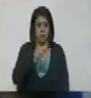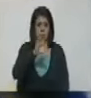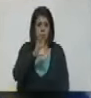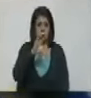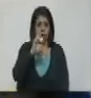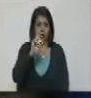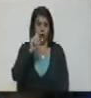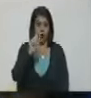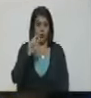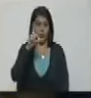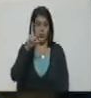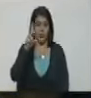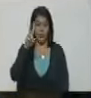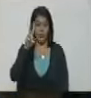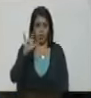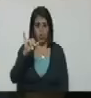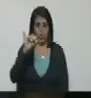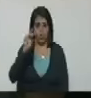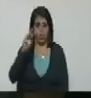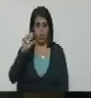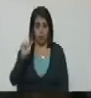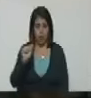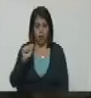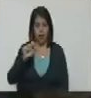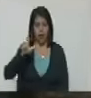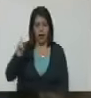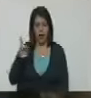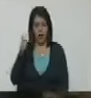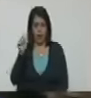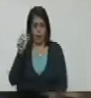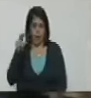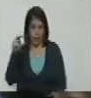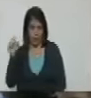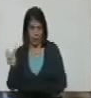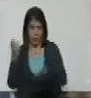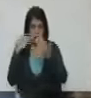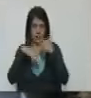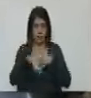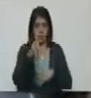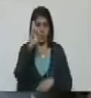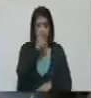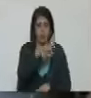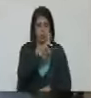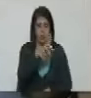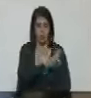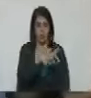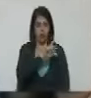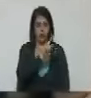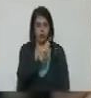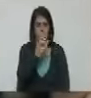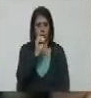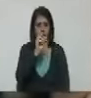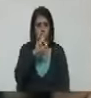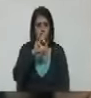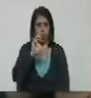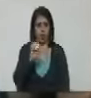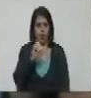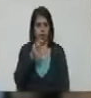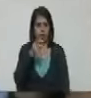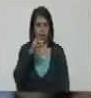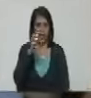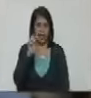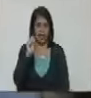Côte d'Ivoire, de República de Ghana, de República Togolesa, y además de